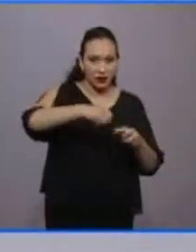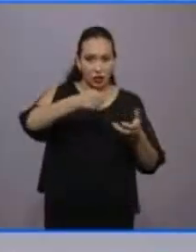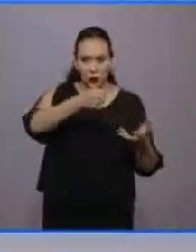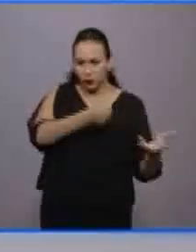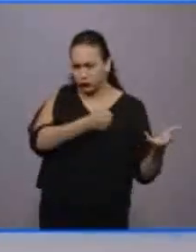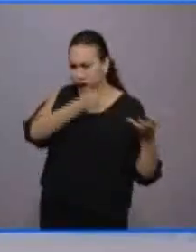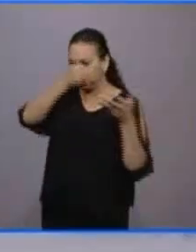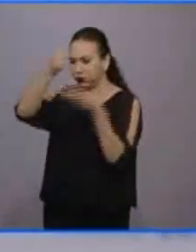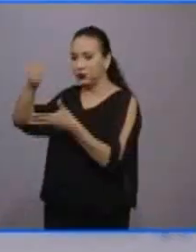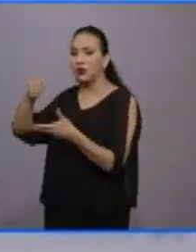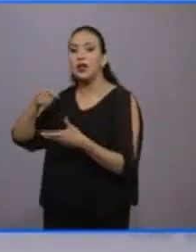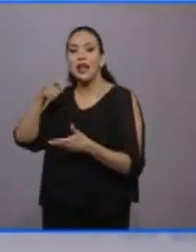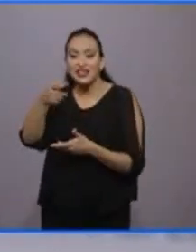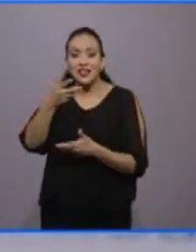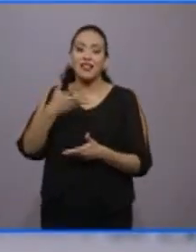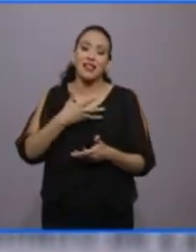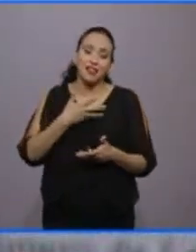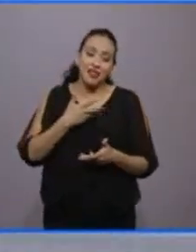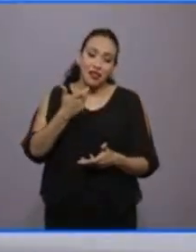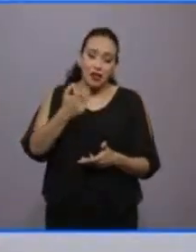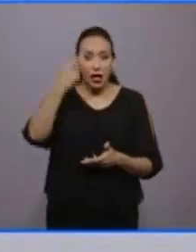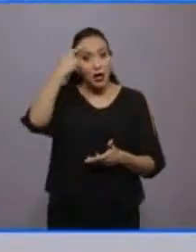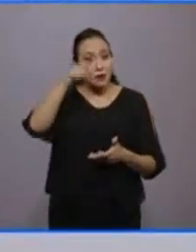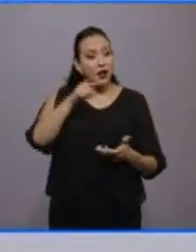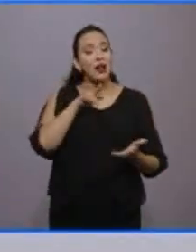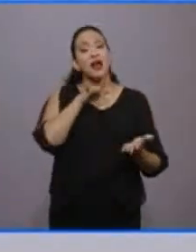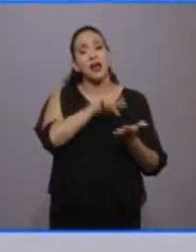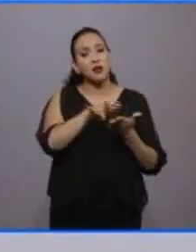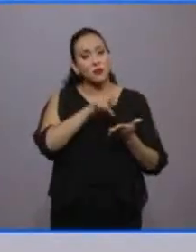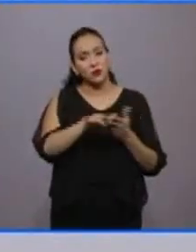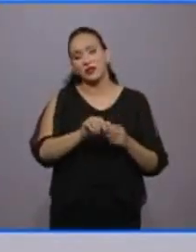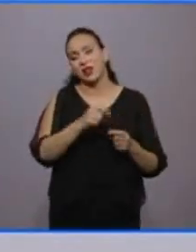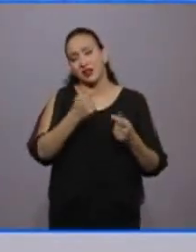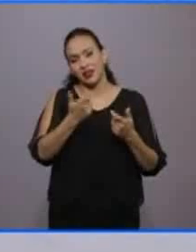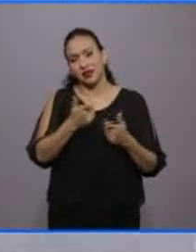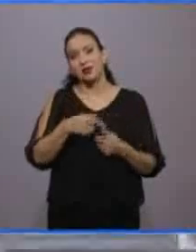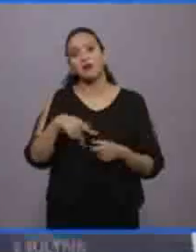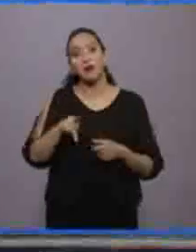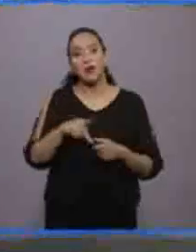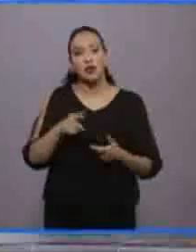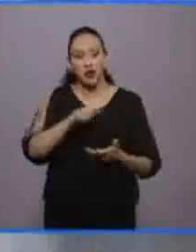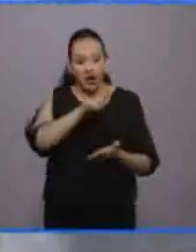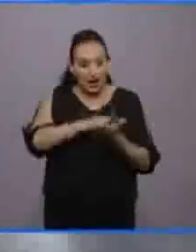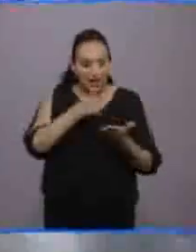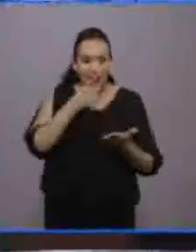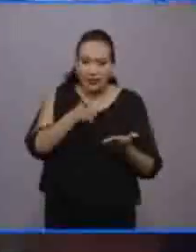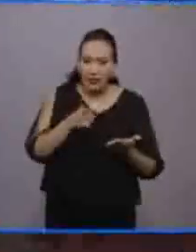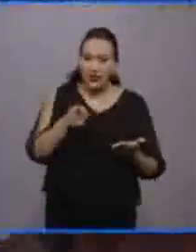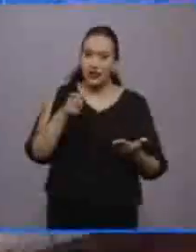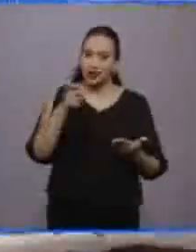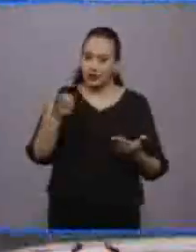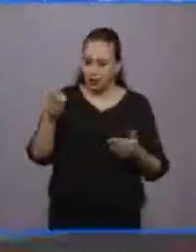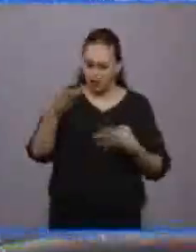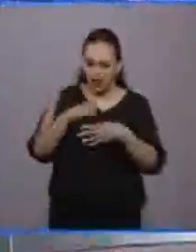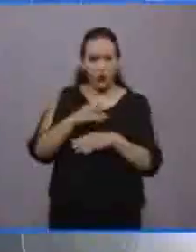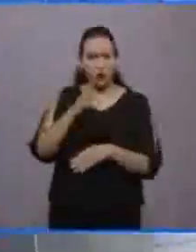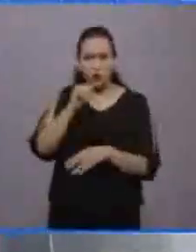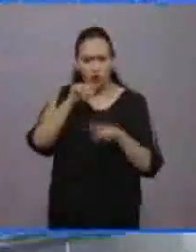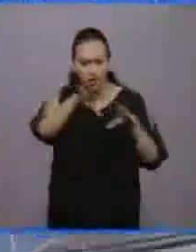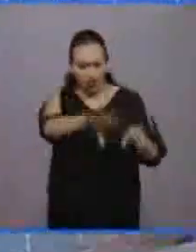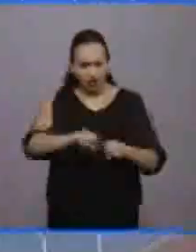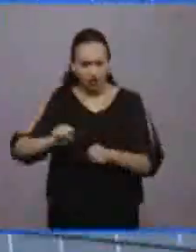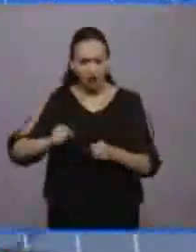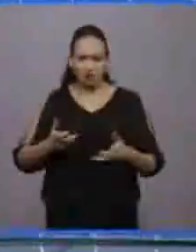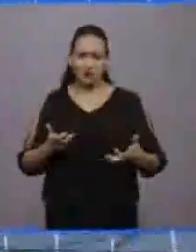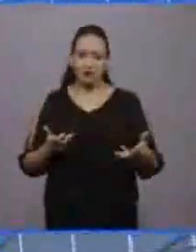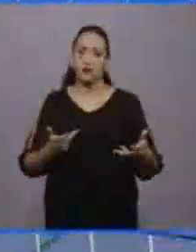que contaban con múltiples suspensiones que ordenaban mantenerlos intactos. Este desacato, asegura, constituye la comisión de